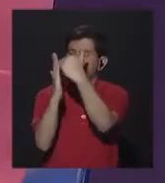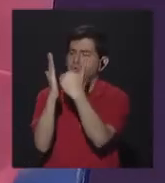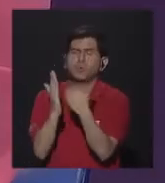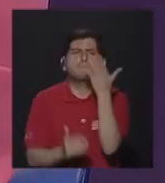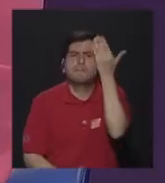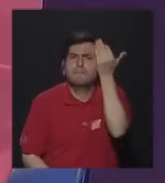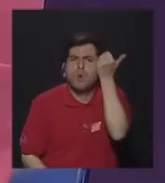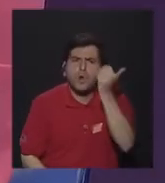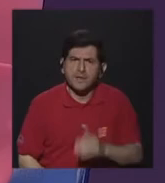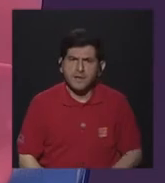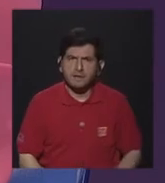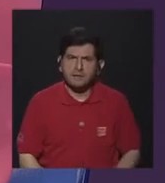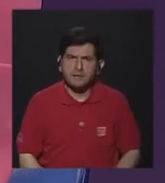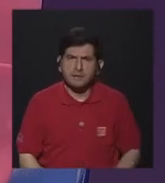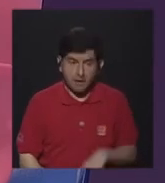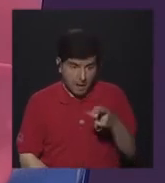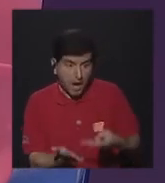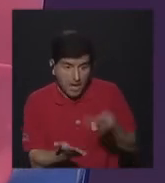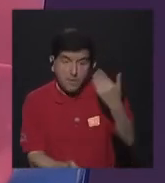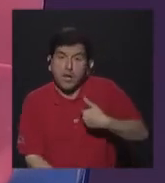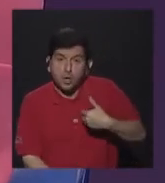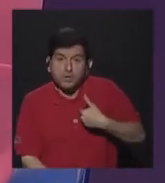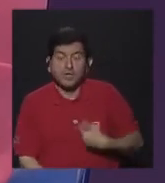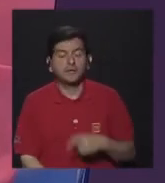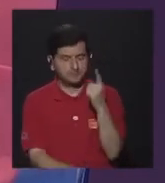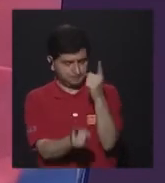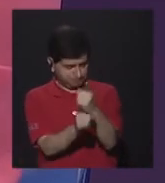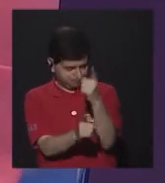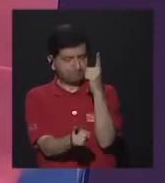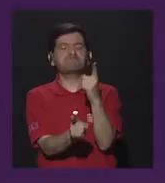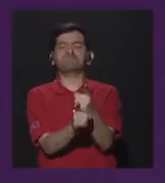solicitan porque había una gran riqueza en eso